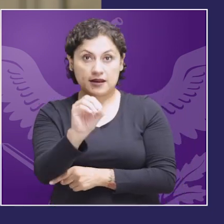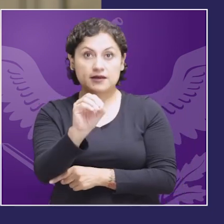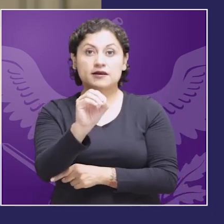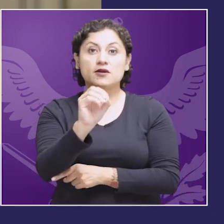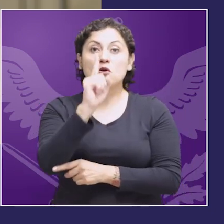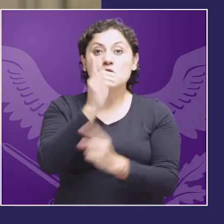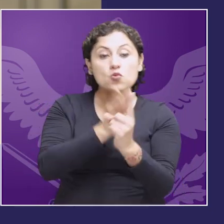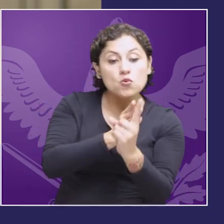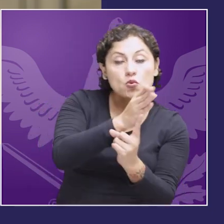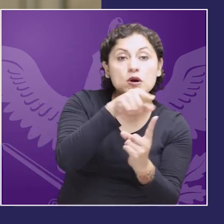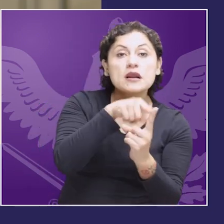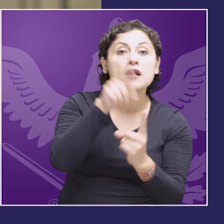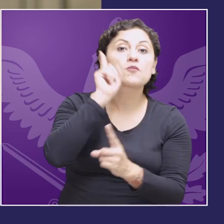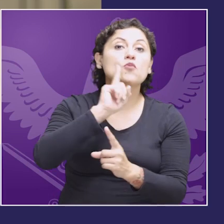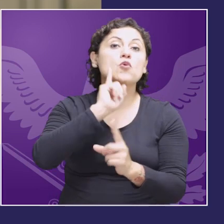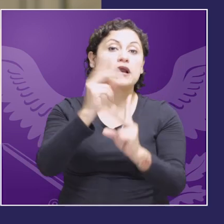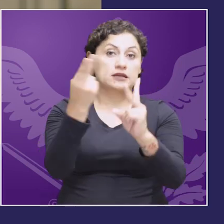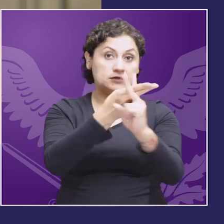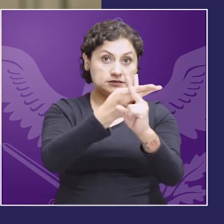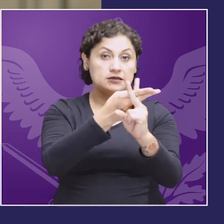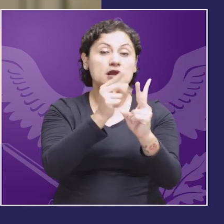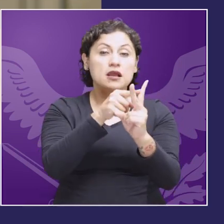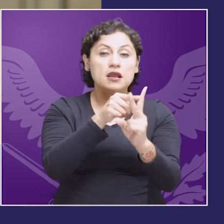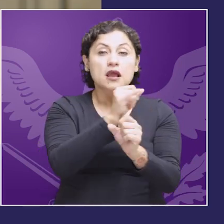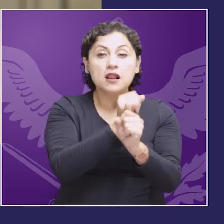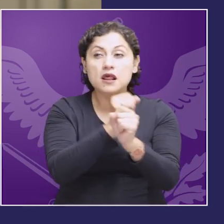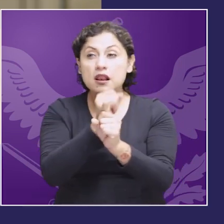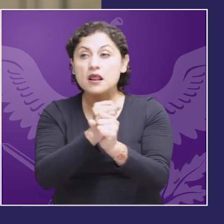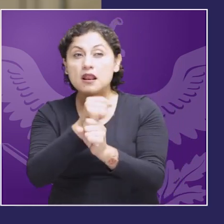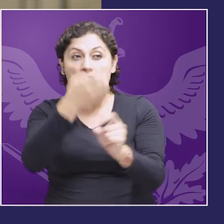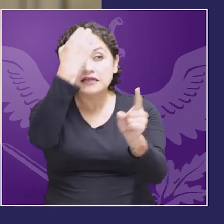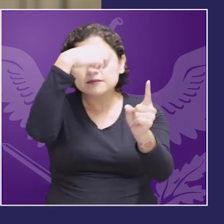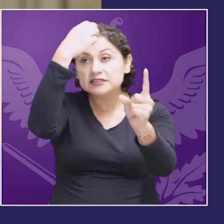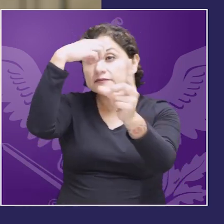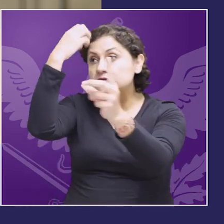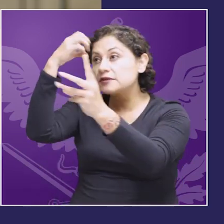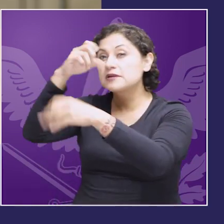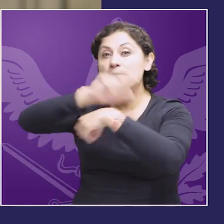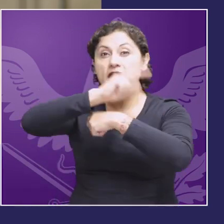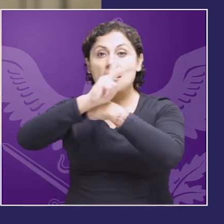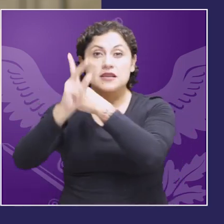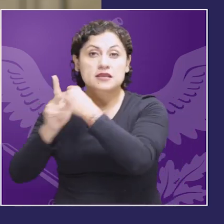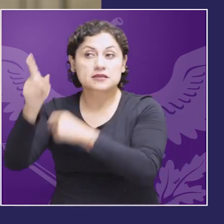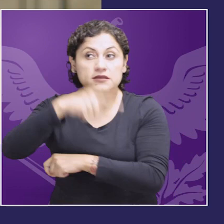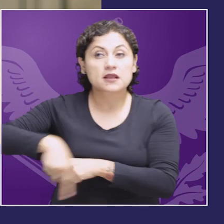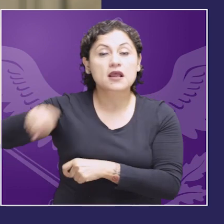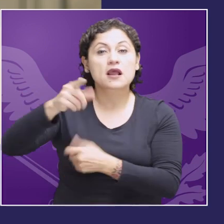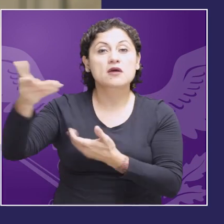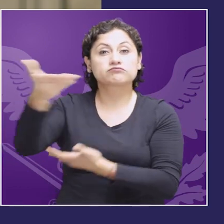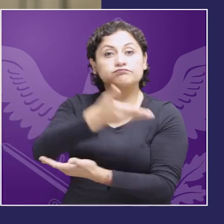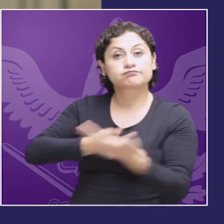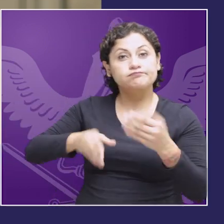los ejes era femicidio, y se trataba entonces de ver cuáles eran las experiencias prácticas que tenían los países. Eso